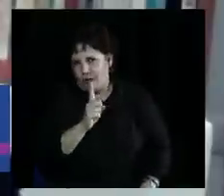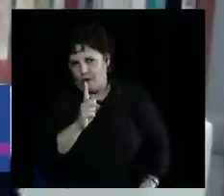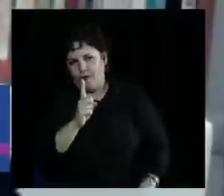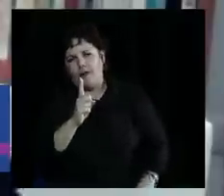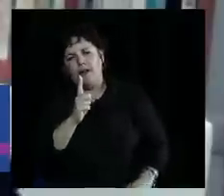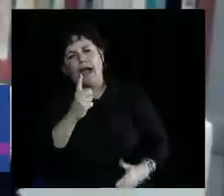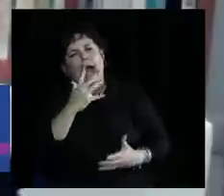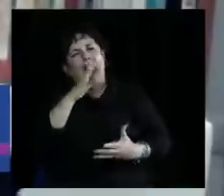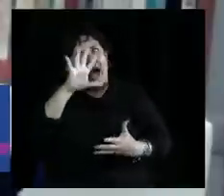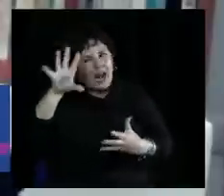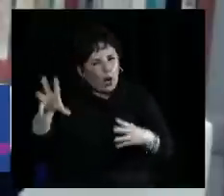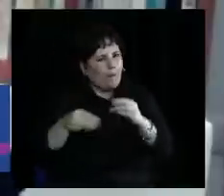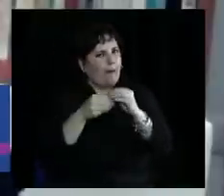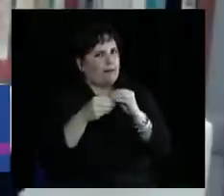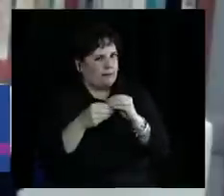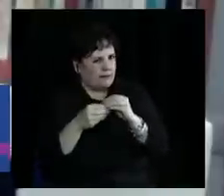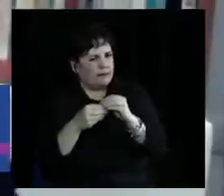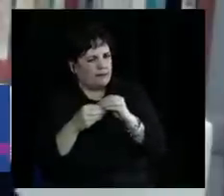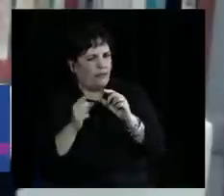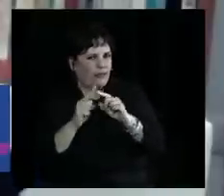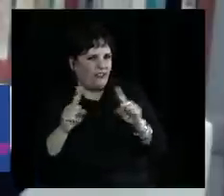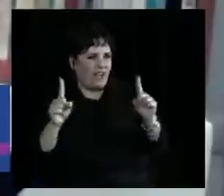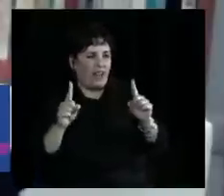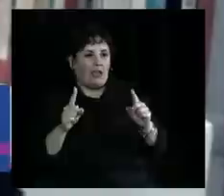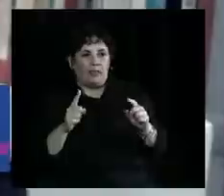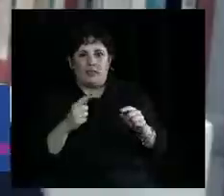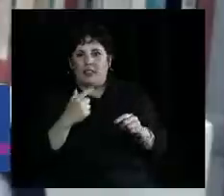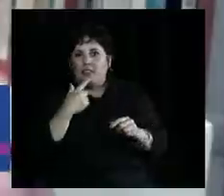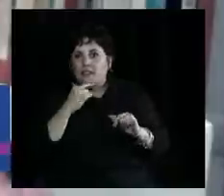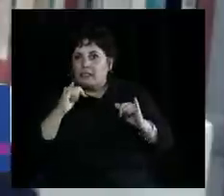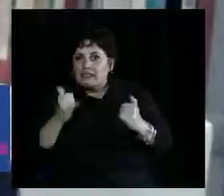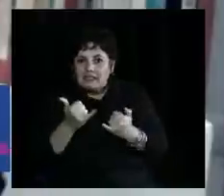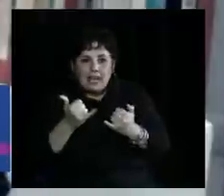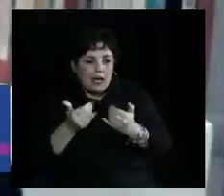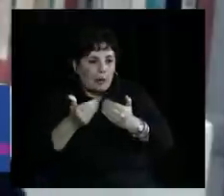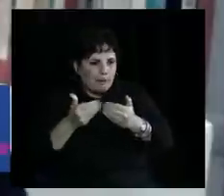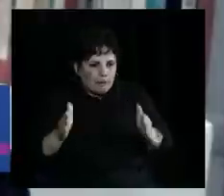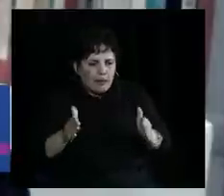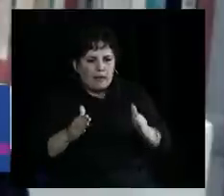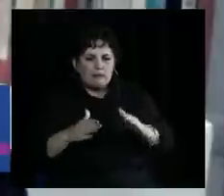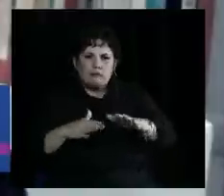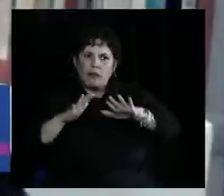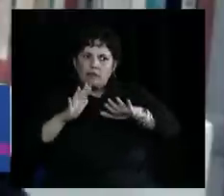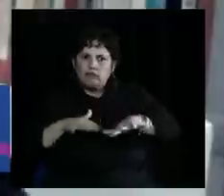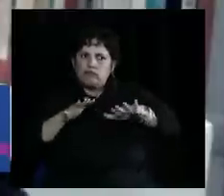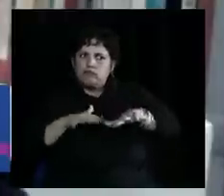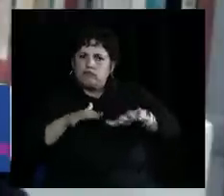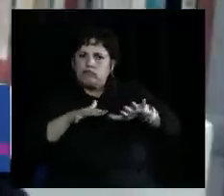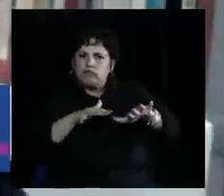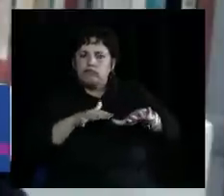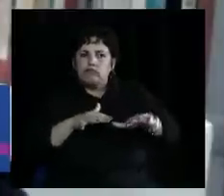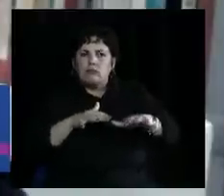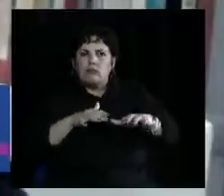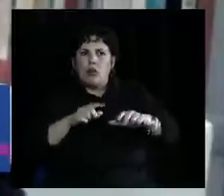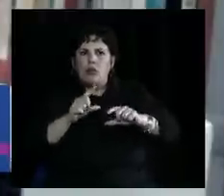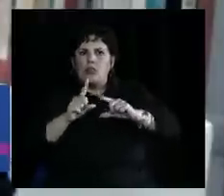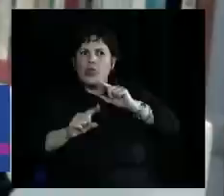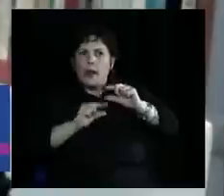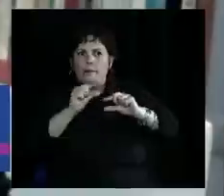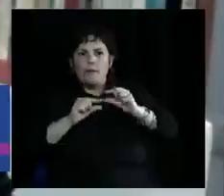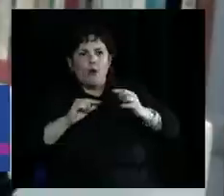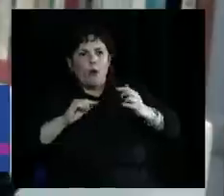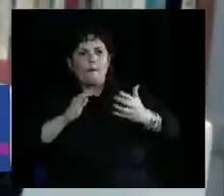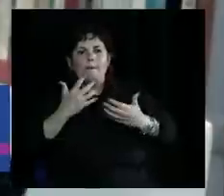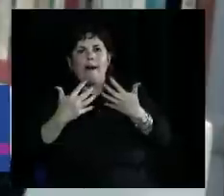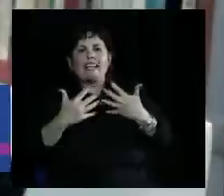fenómeno radicalmente diferente, y es que una vez que comienzan estas movilizaciones van adquiriendo la forma